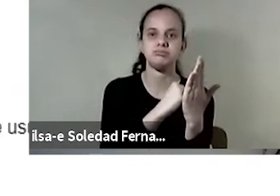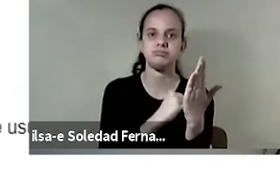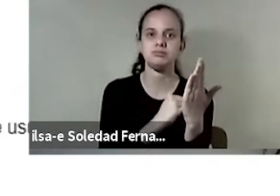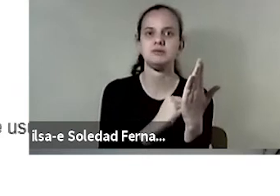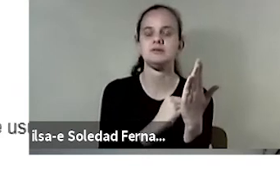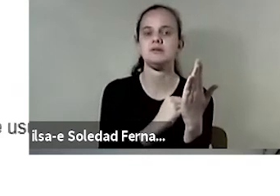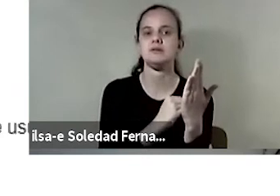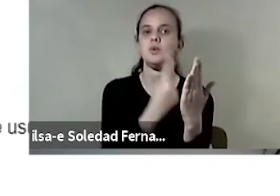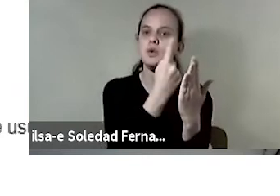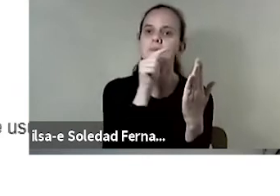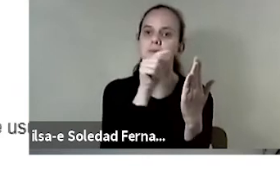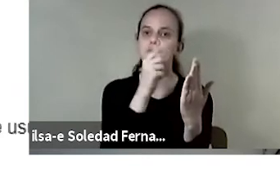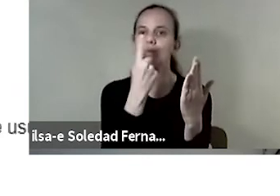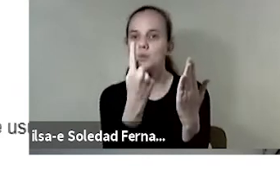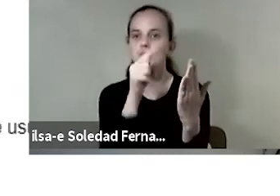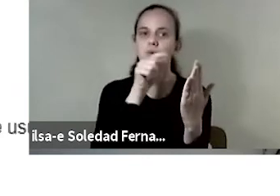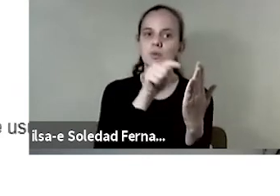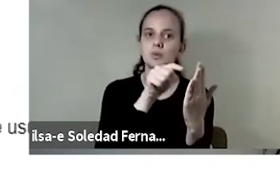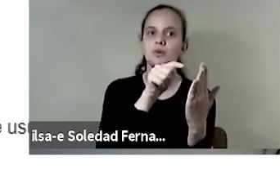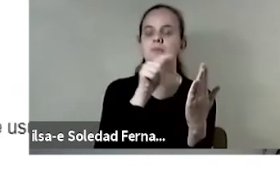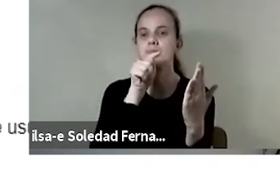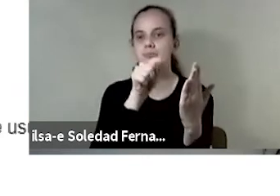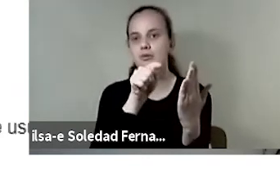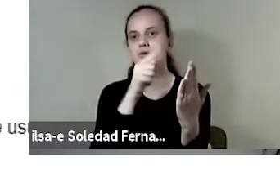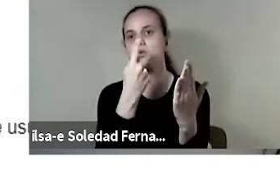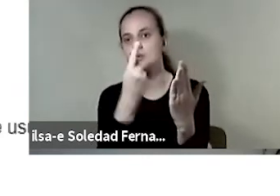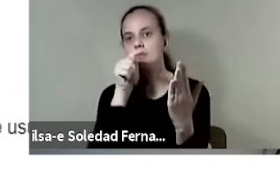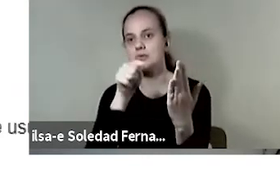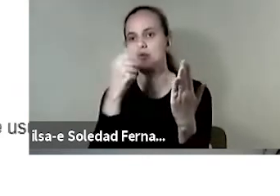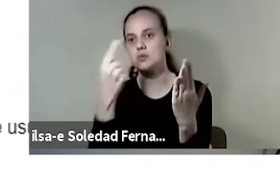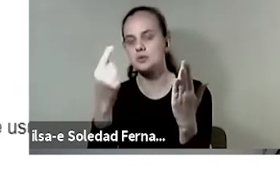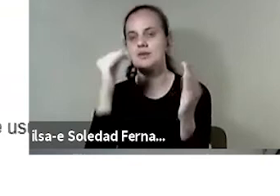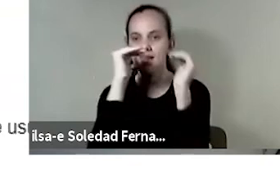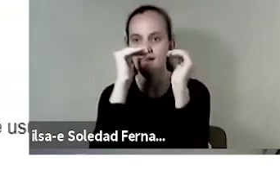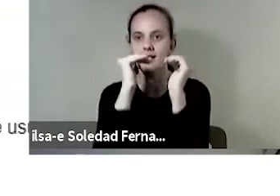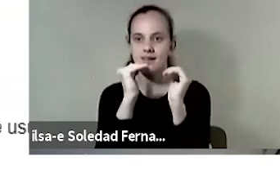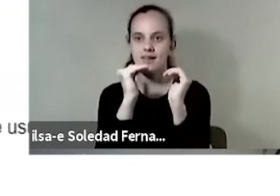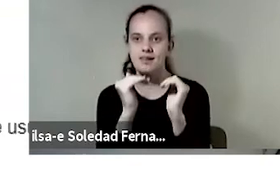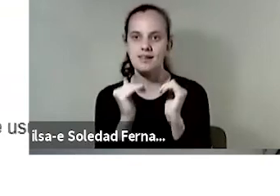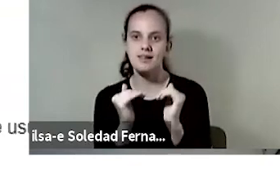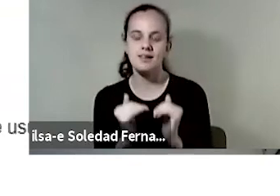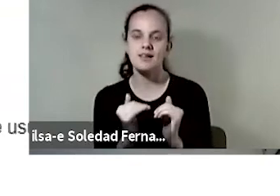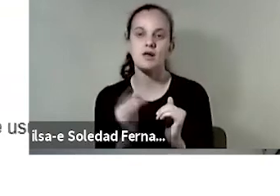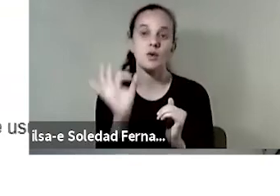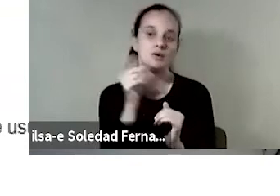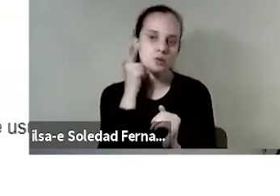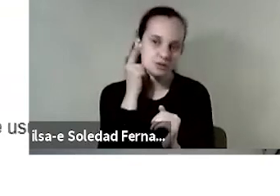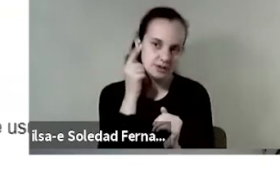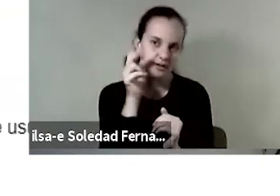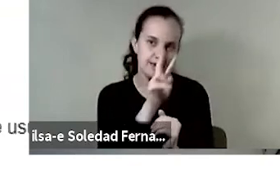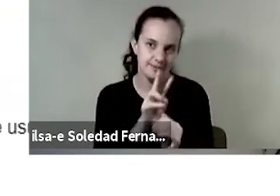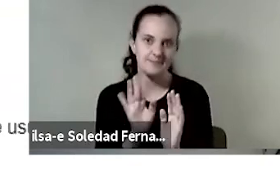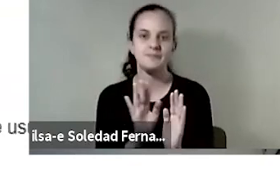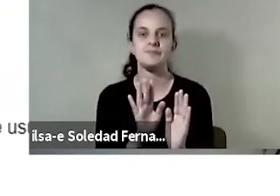lista de tabla de los principios, entonces principio 1, perceptible, el 1.1, alternativas textuales, de nuevo es lo que les